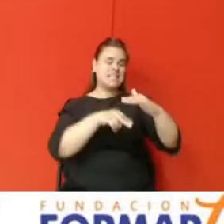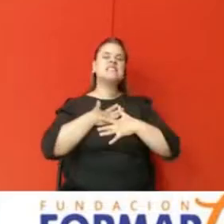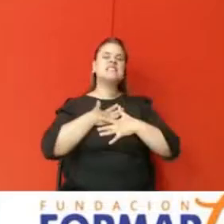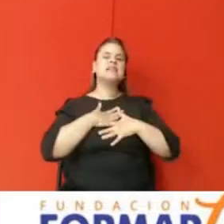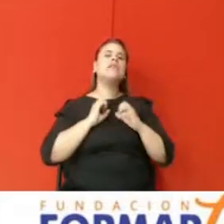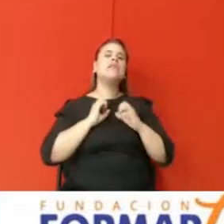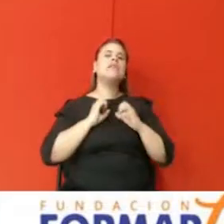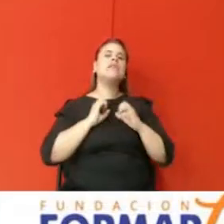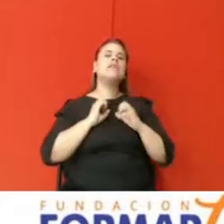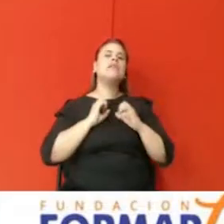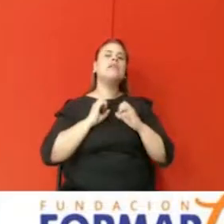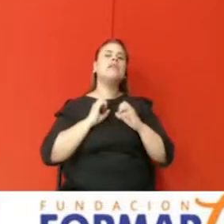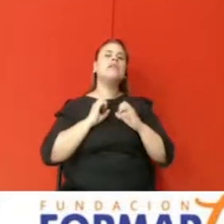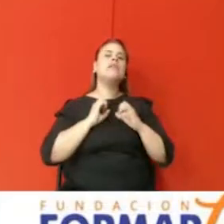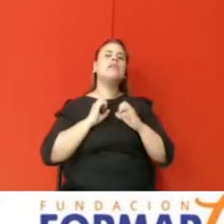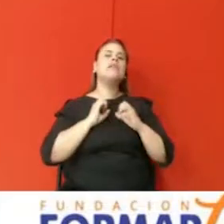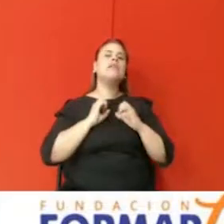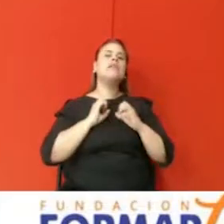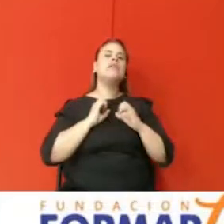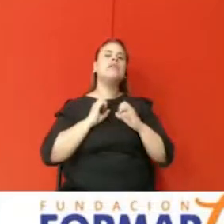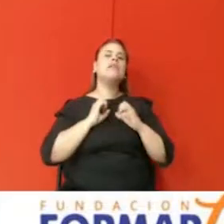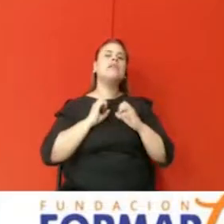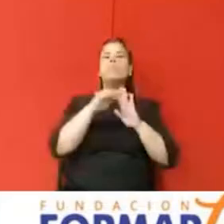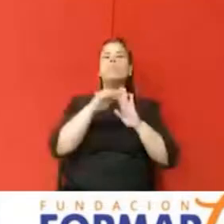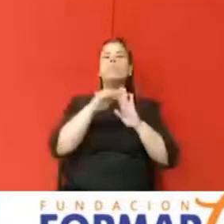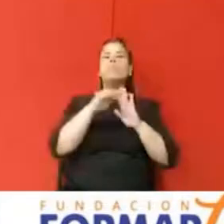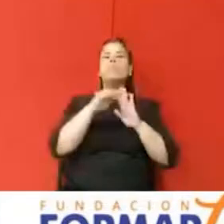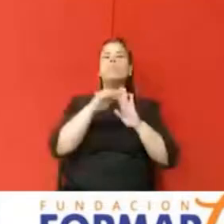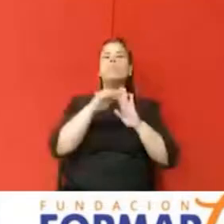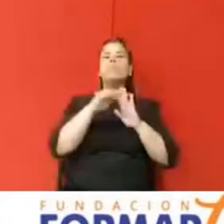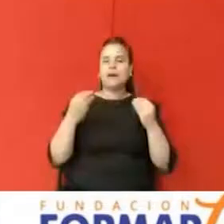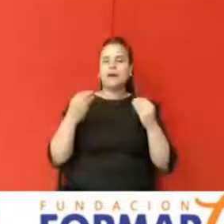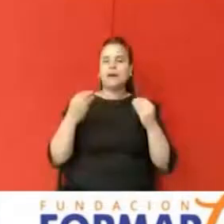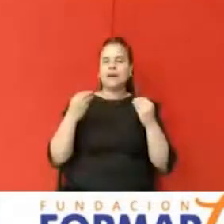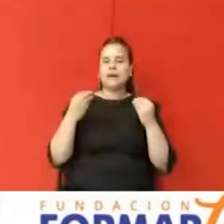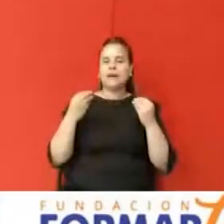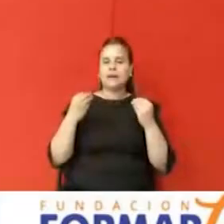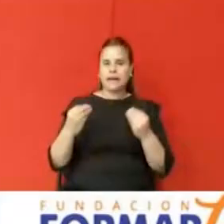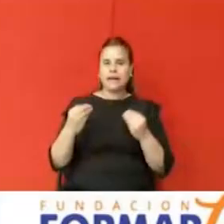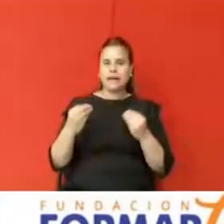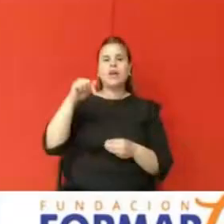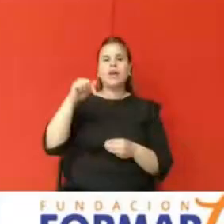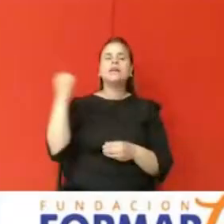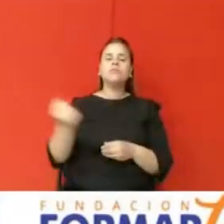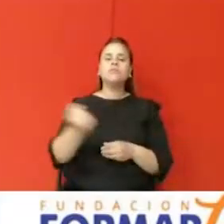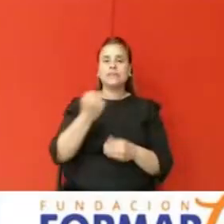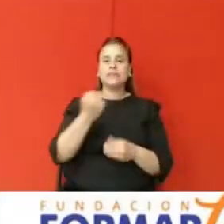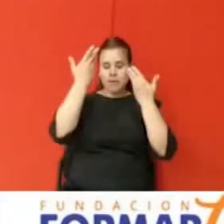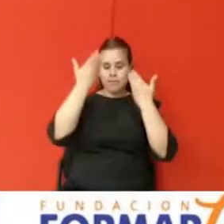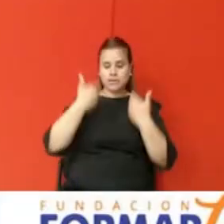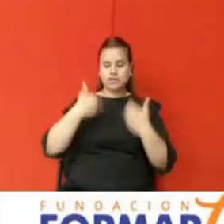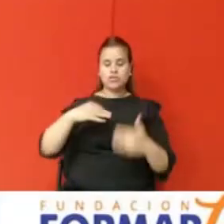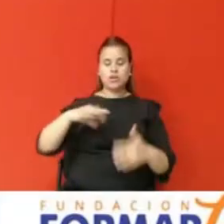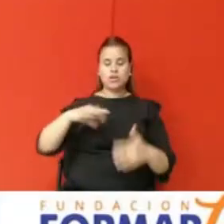domiciliaria también hace referencia a un programa de atención sin poner en riesgo la vida del paciente. Nosotros cuando hacemos